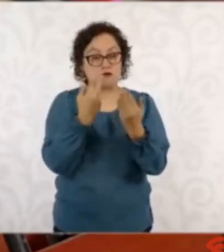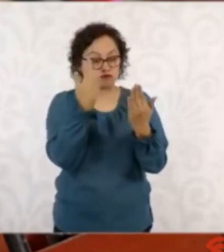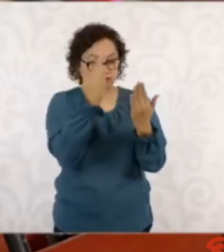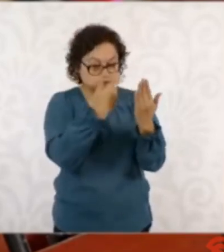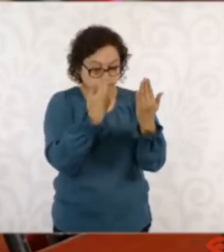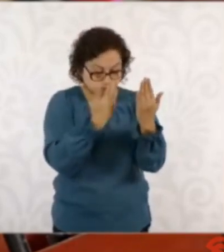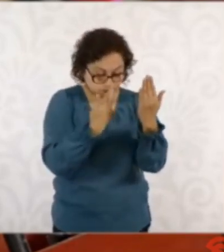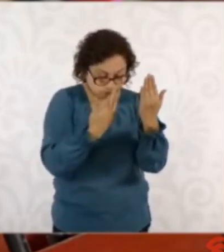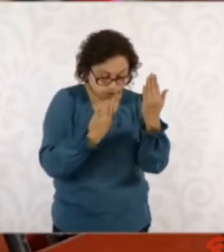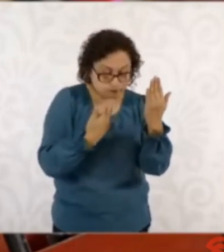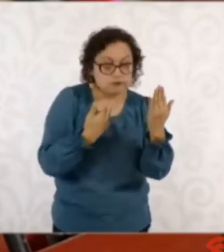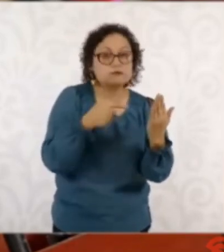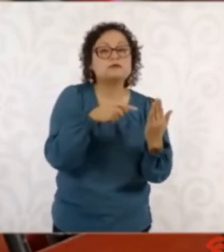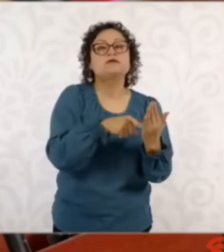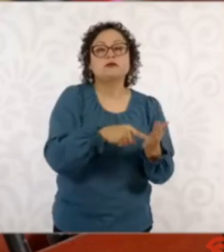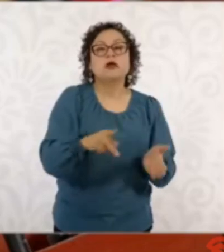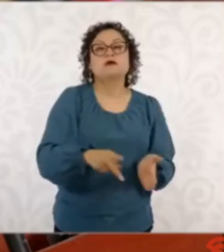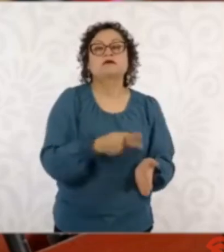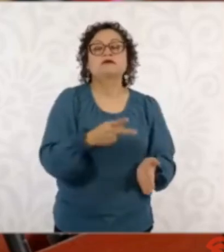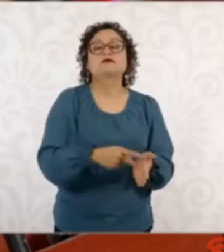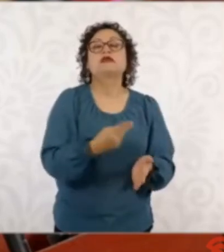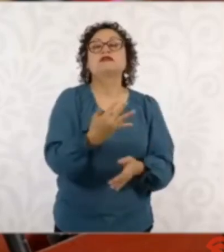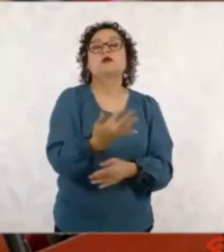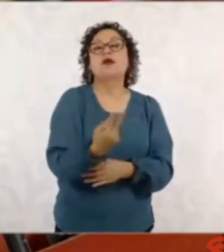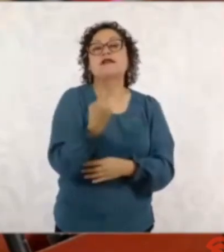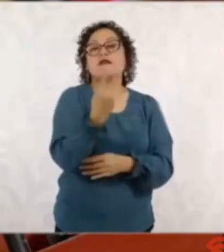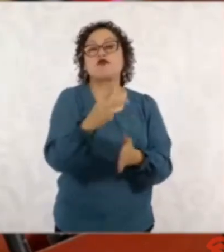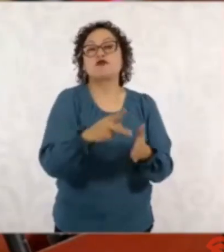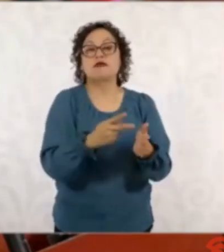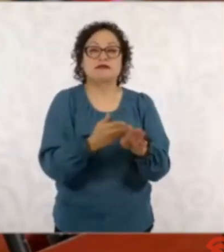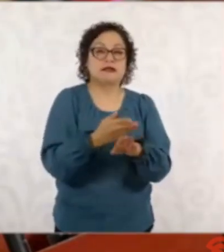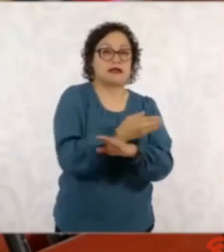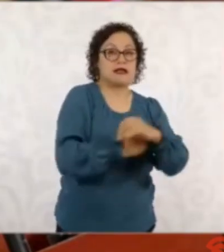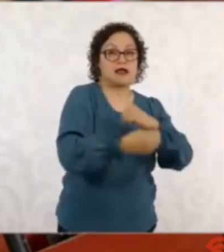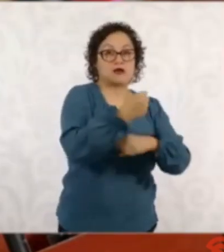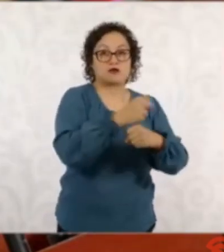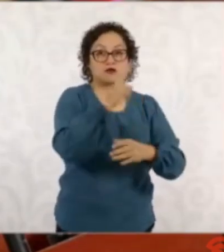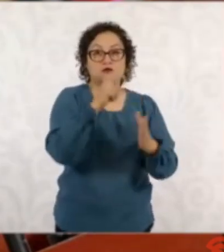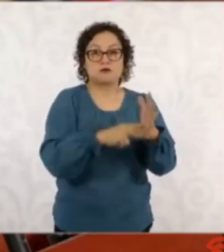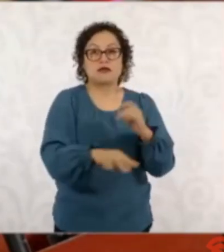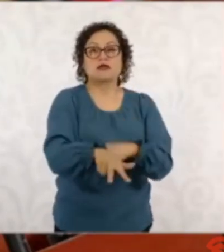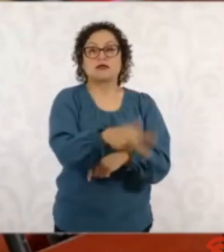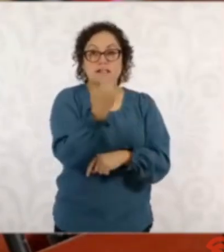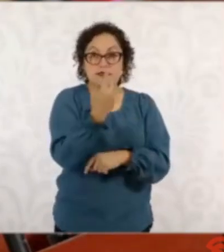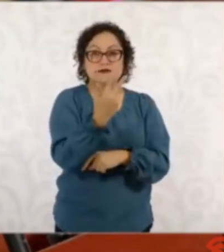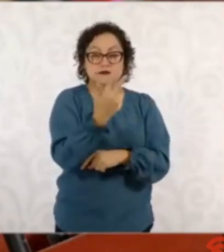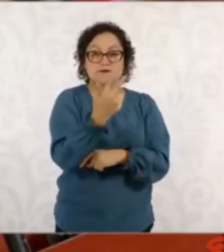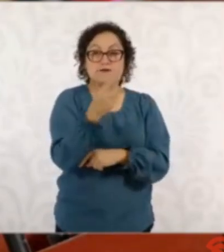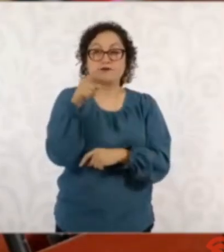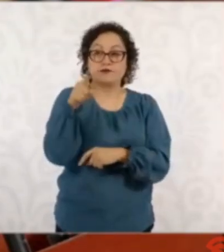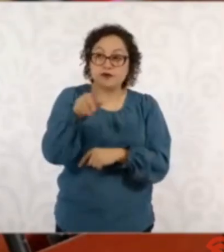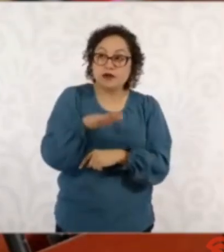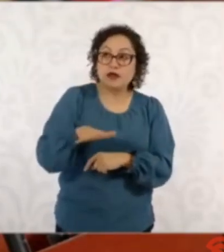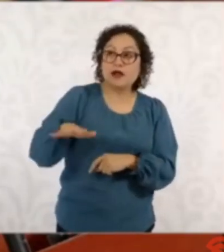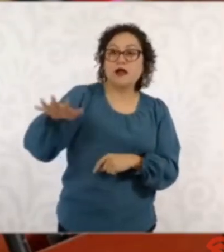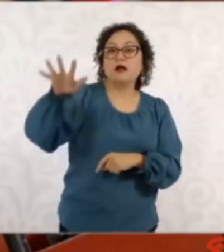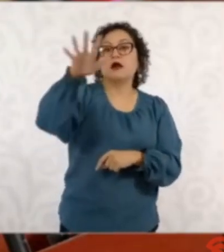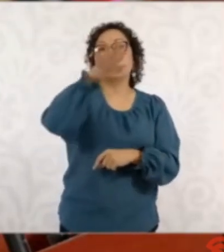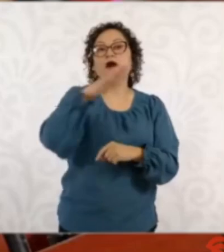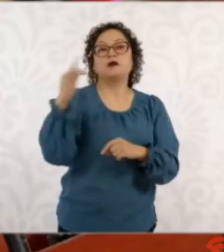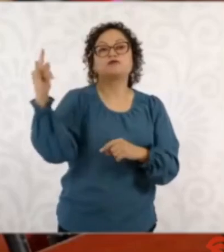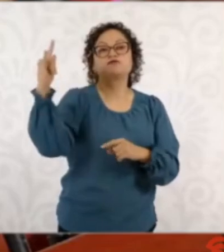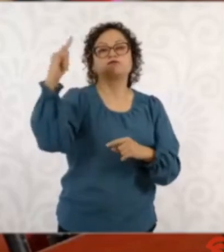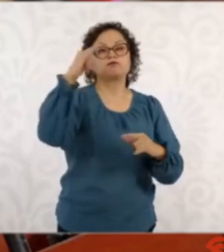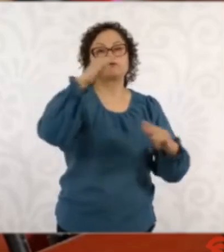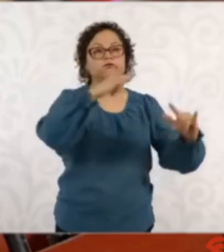más de 52 ocasiones en 2013, en determinadas horas, las operaciones en el campo aéreo rebasaban